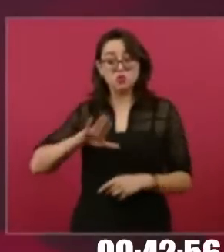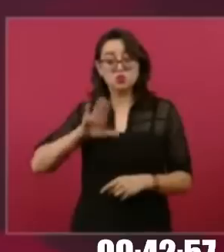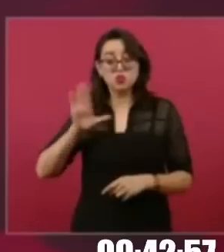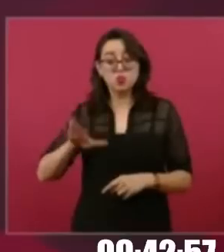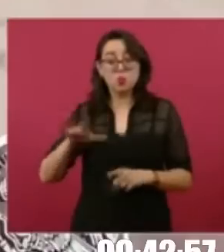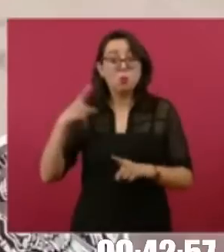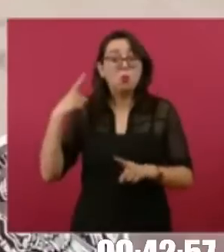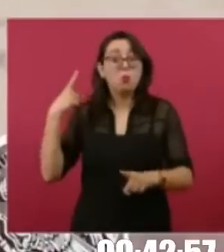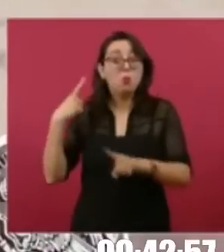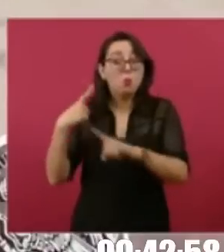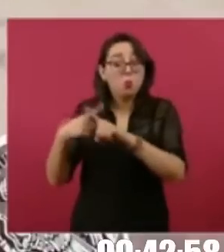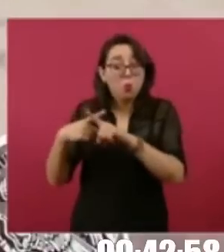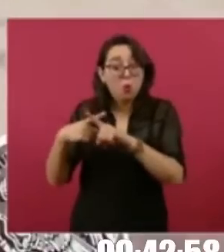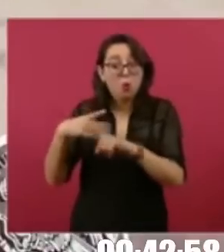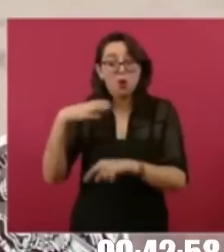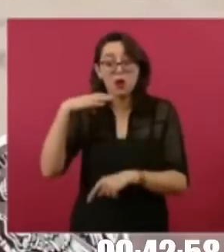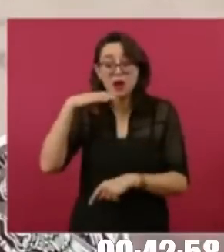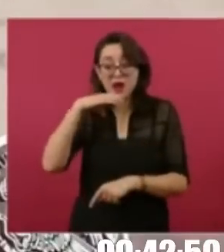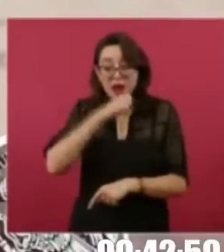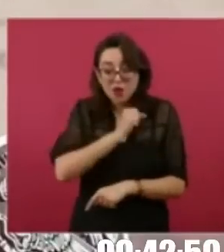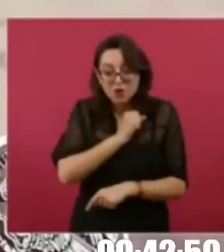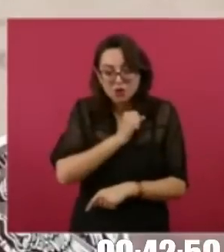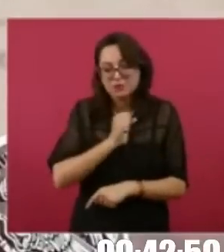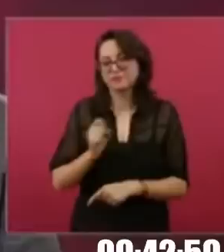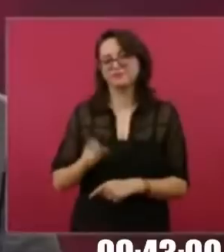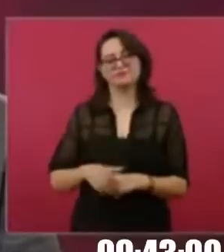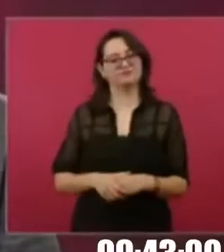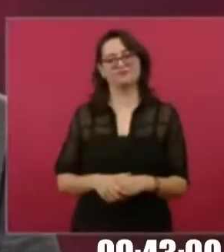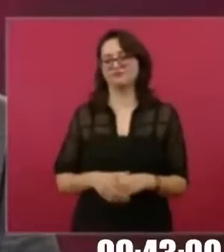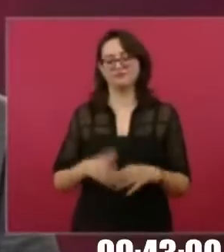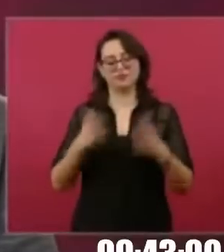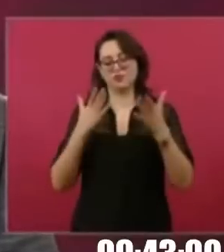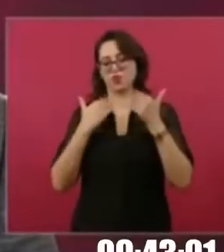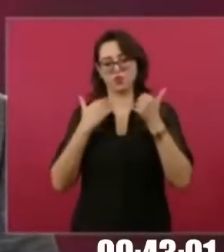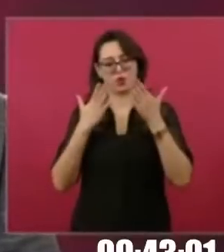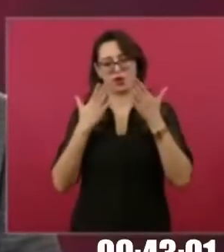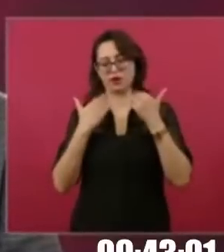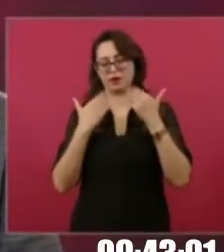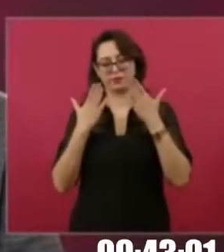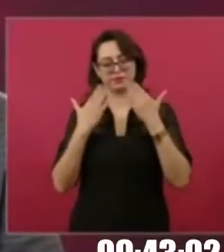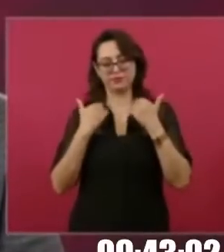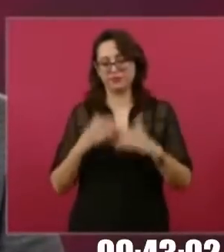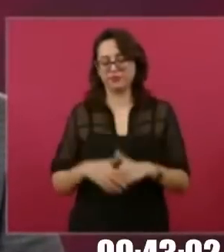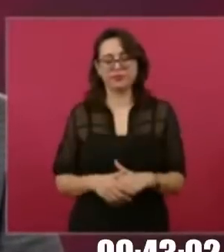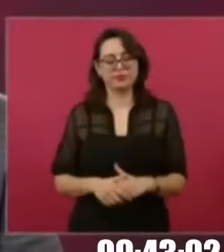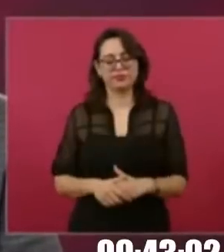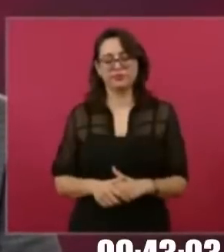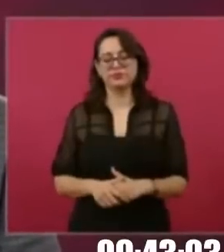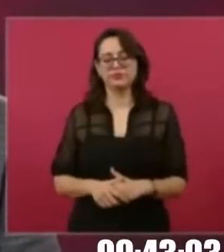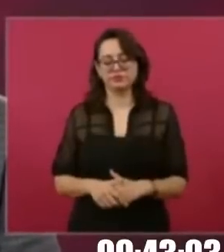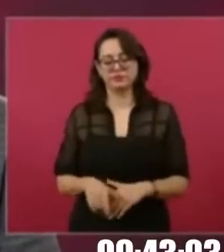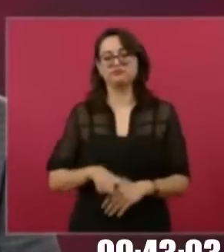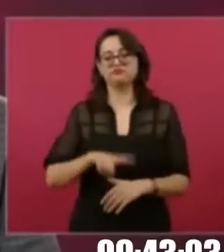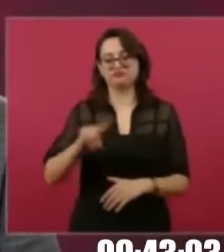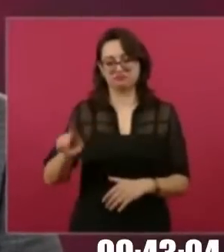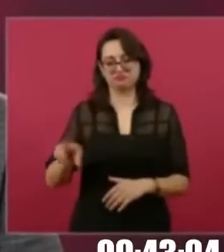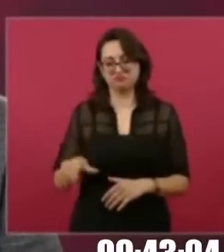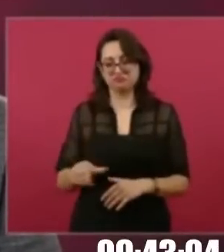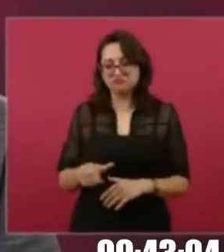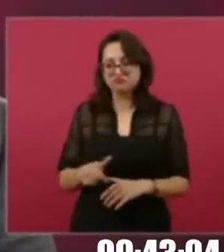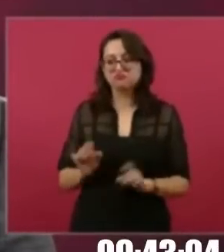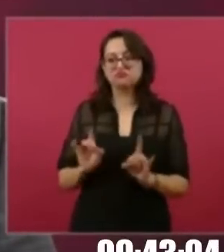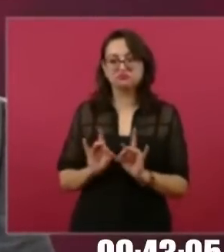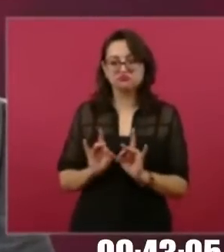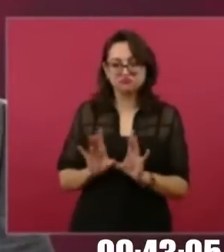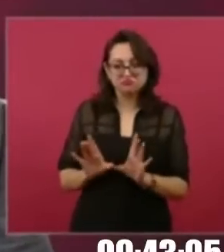estadística que sería de dos semanas para acá donde es más difícil más notorio pero lo informaremos en el momento que